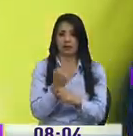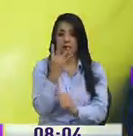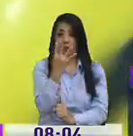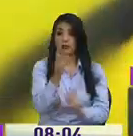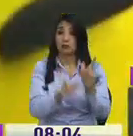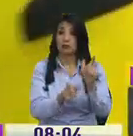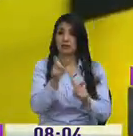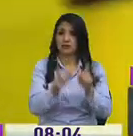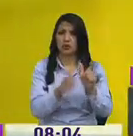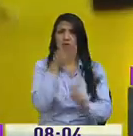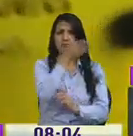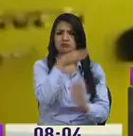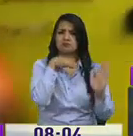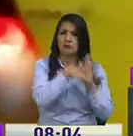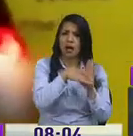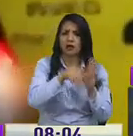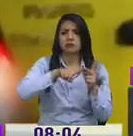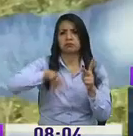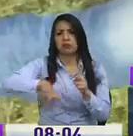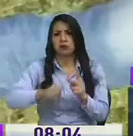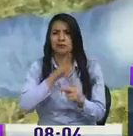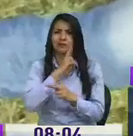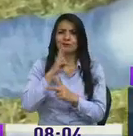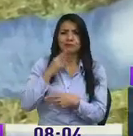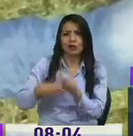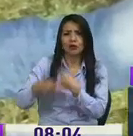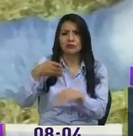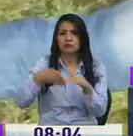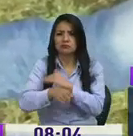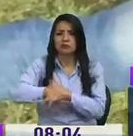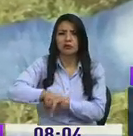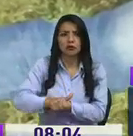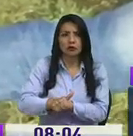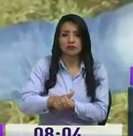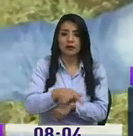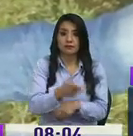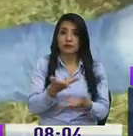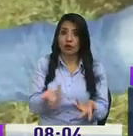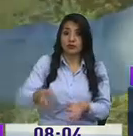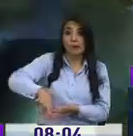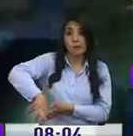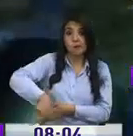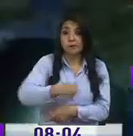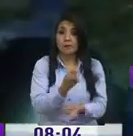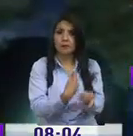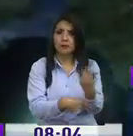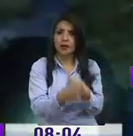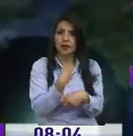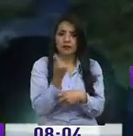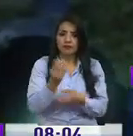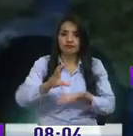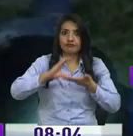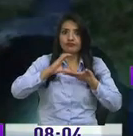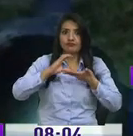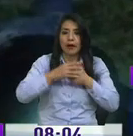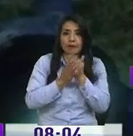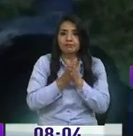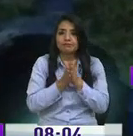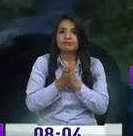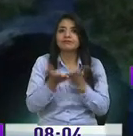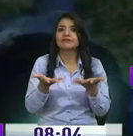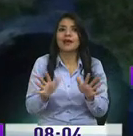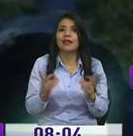unidades económicas, restaurantes y negocios, no les alcanzó el tiempo para vender las cosas robadas y disfrutar del dinero. Todos al